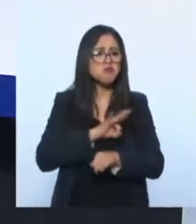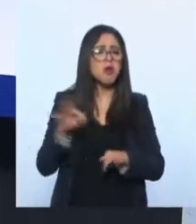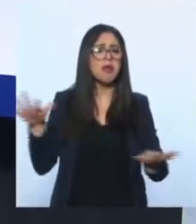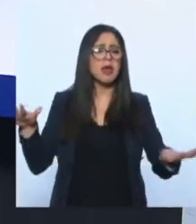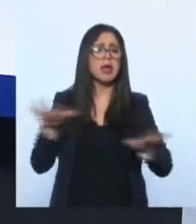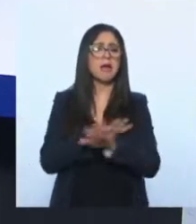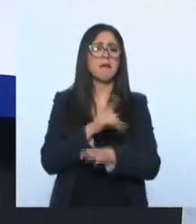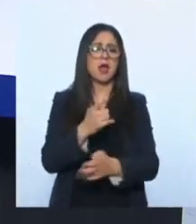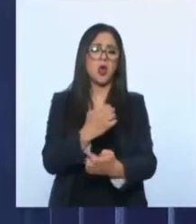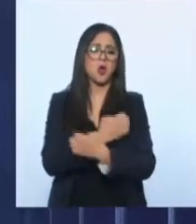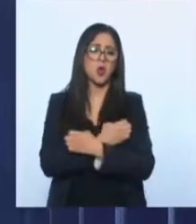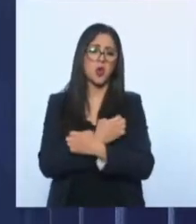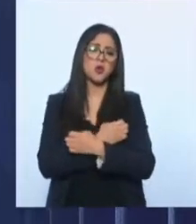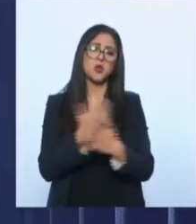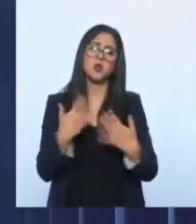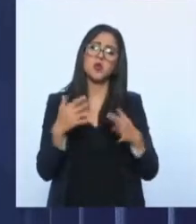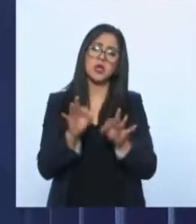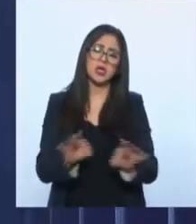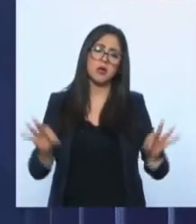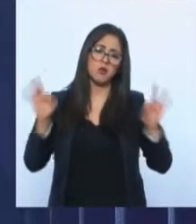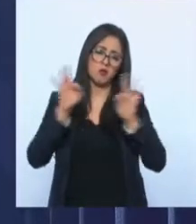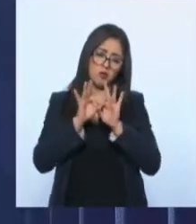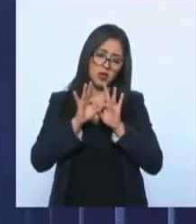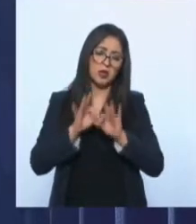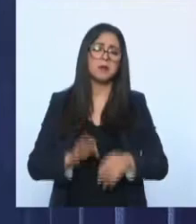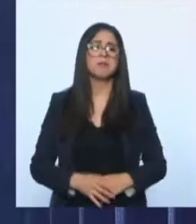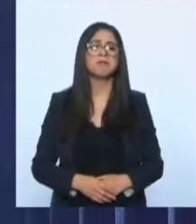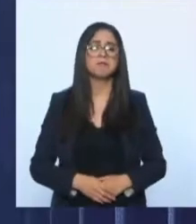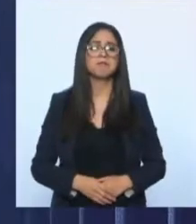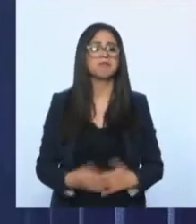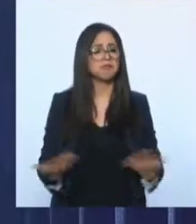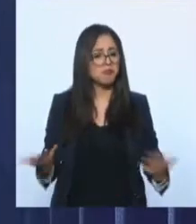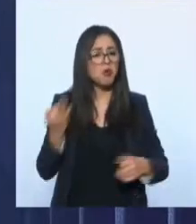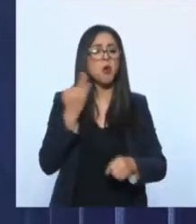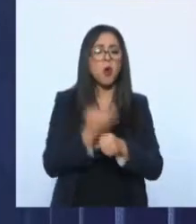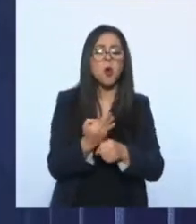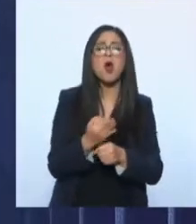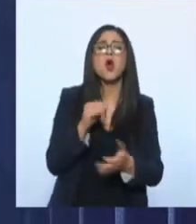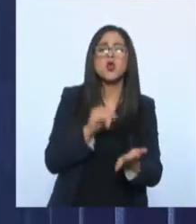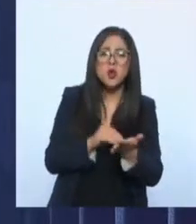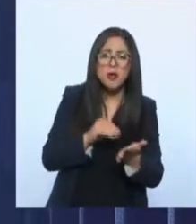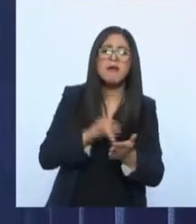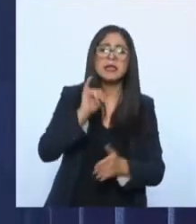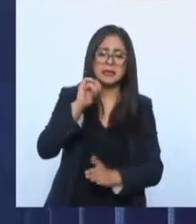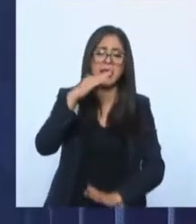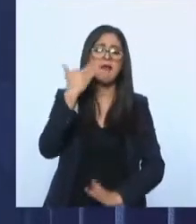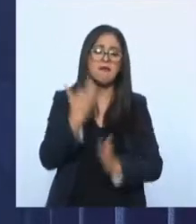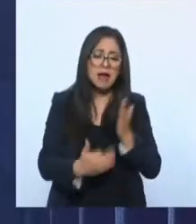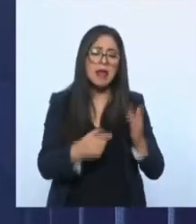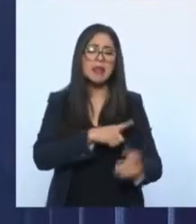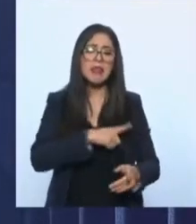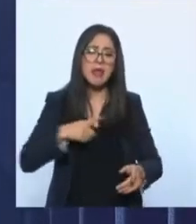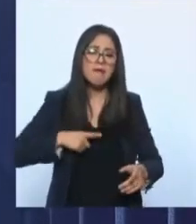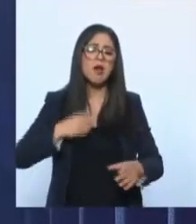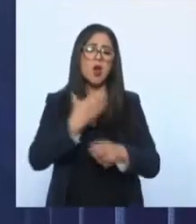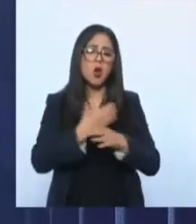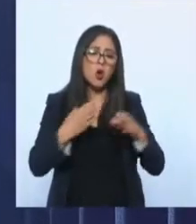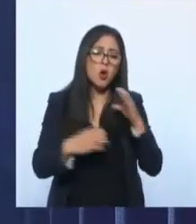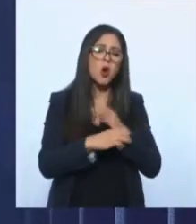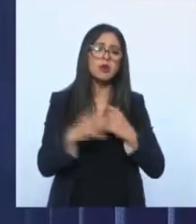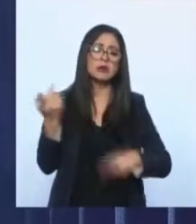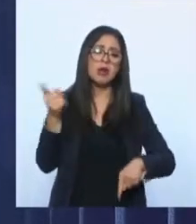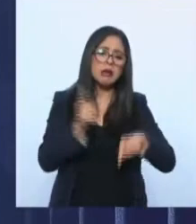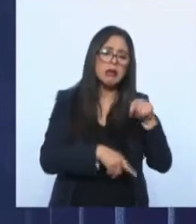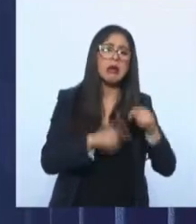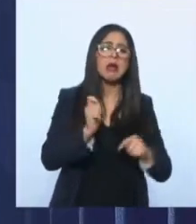sin precedentes. Todavía podemos decir, bueno, hay cosas que tenemos que erradicar, el analfabetismo,